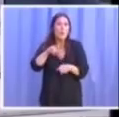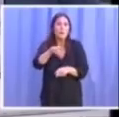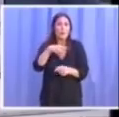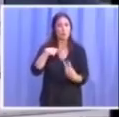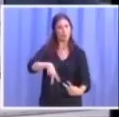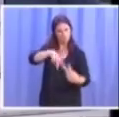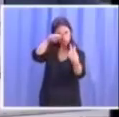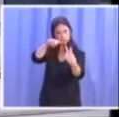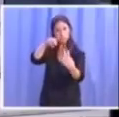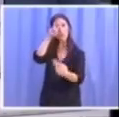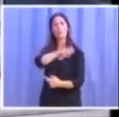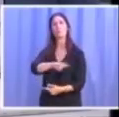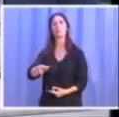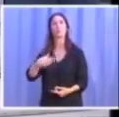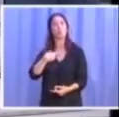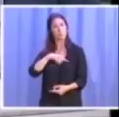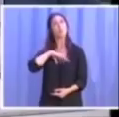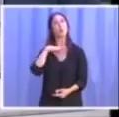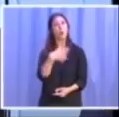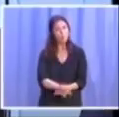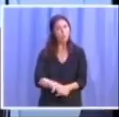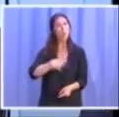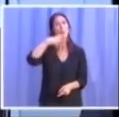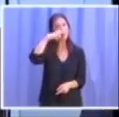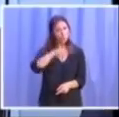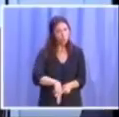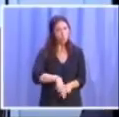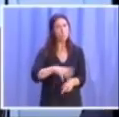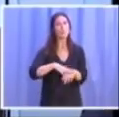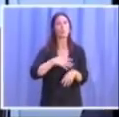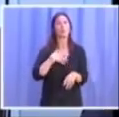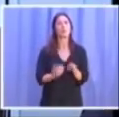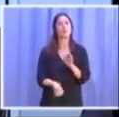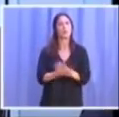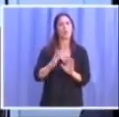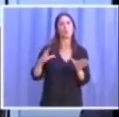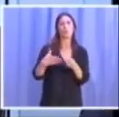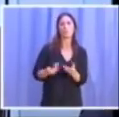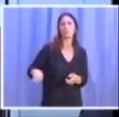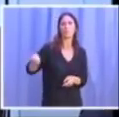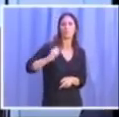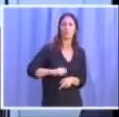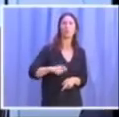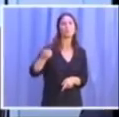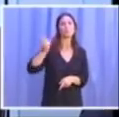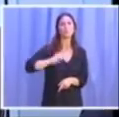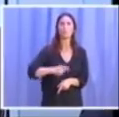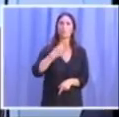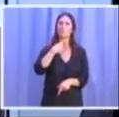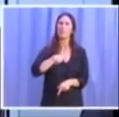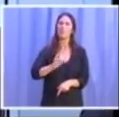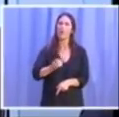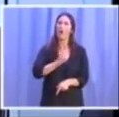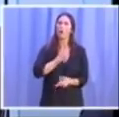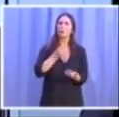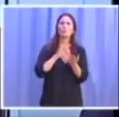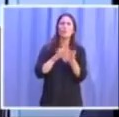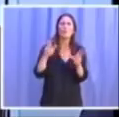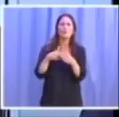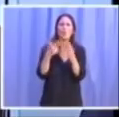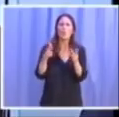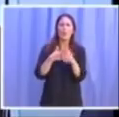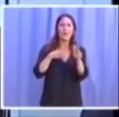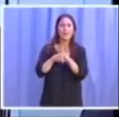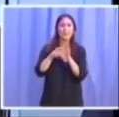a la cara a las personas. Hemos sido capaces de tener un reconocimiento de una asociación de profesionales que nos dicen que tenemos unos servicios sociales, una gestión de